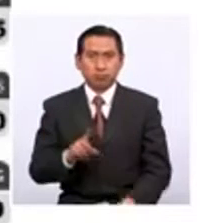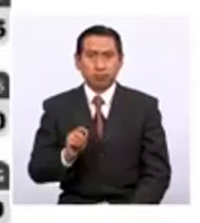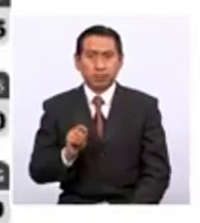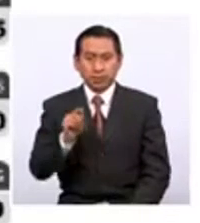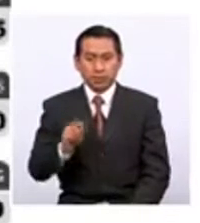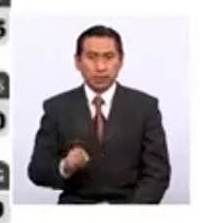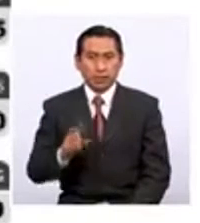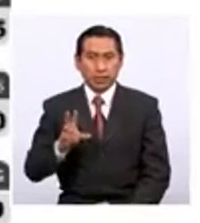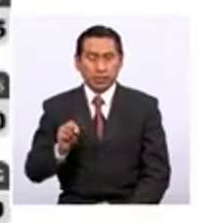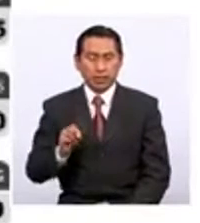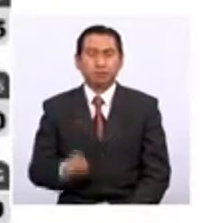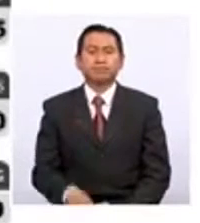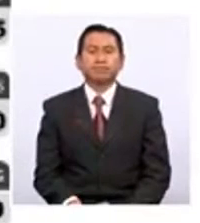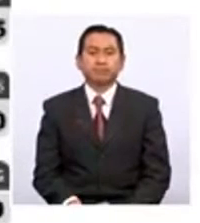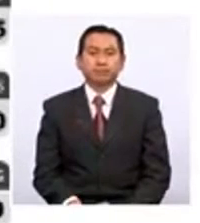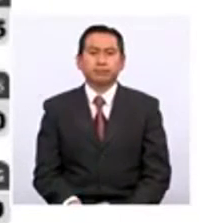20:30.